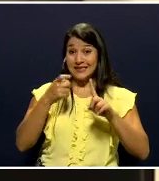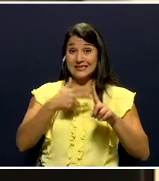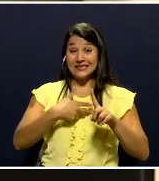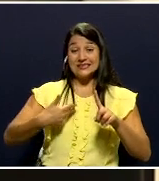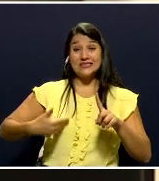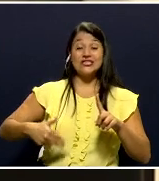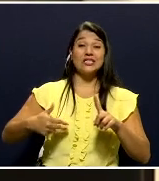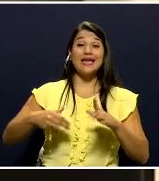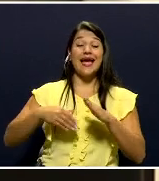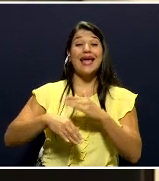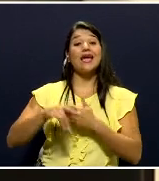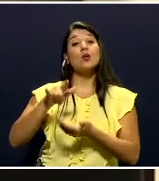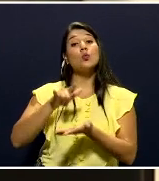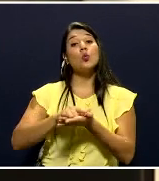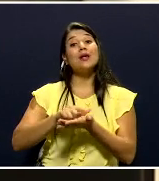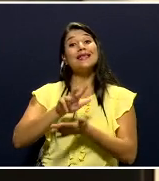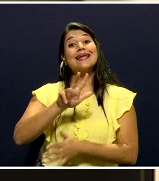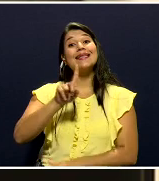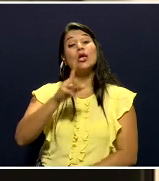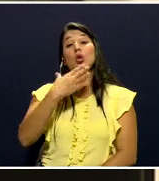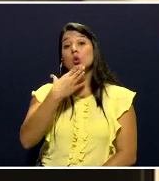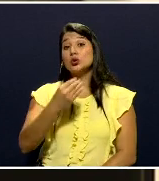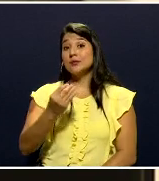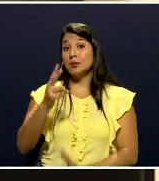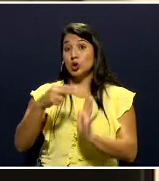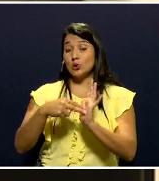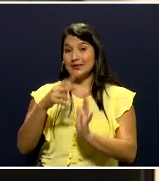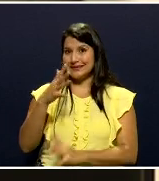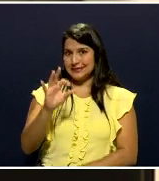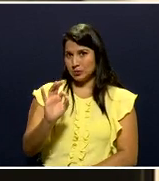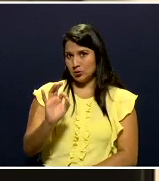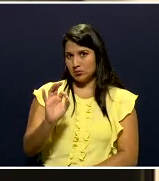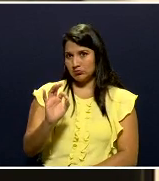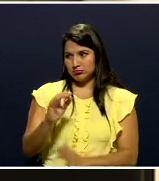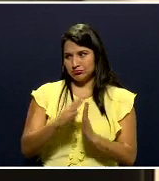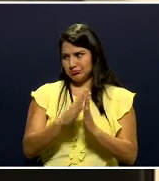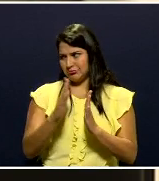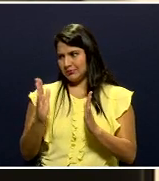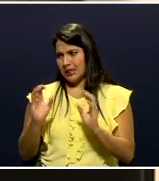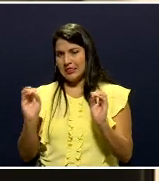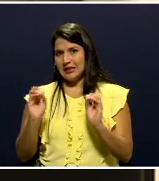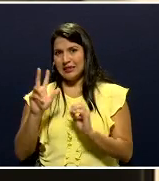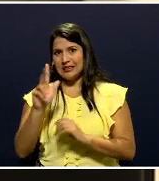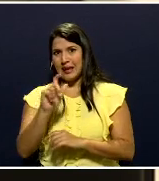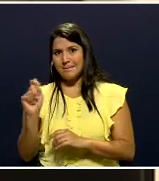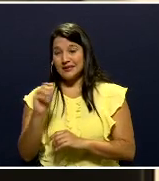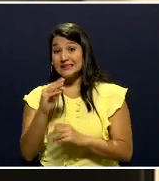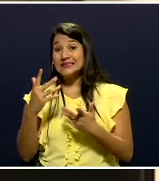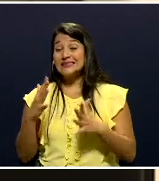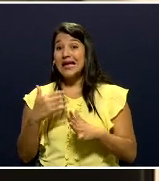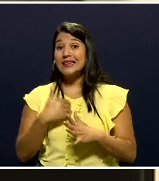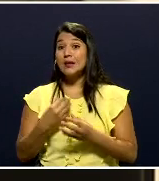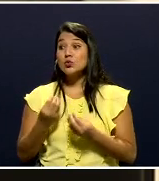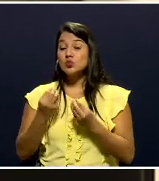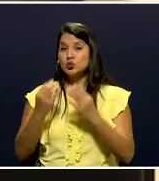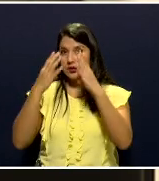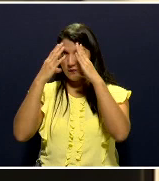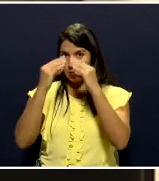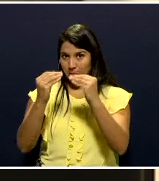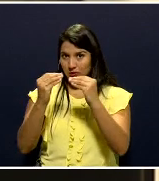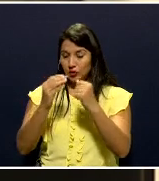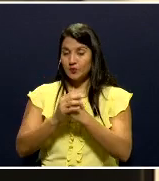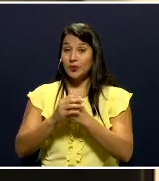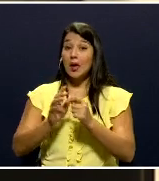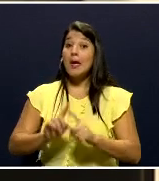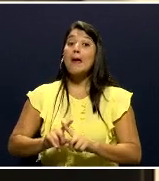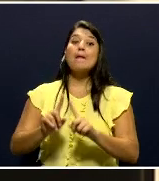Wuhan, fue el 31 de diciembre del 2019. No ha pasado ni siquiera 3 meses y ya tenemos una gran cantidad de información. Lo